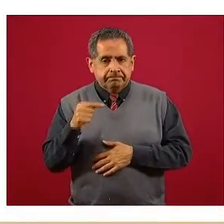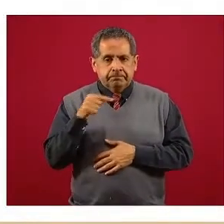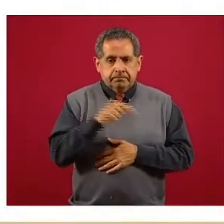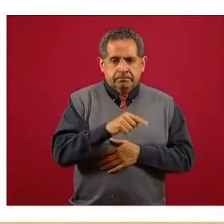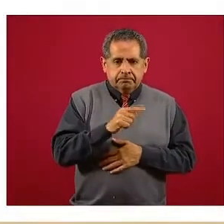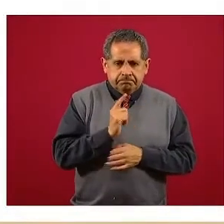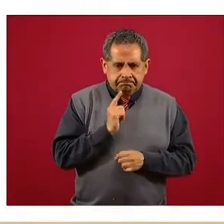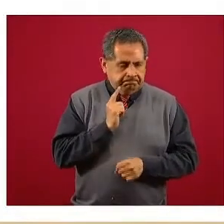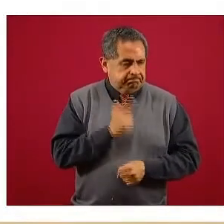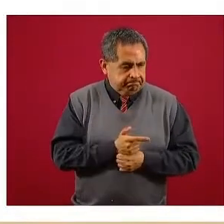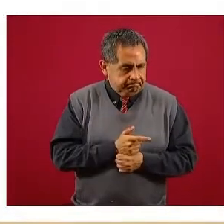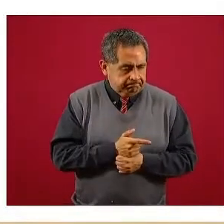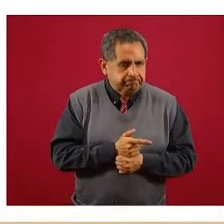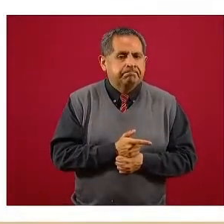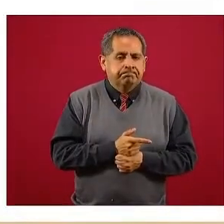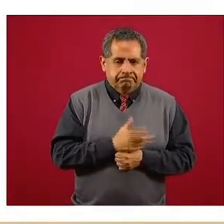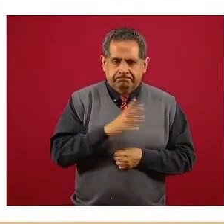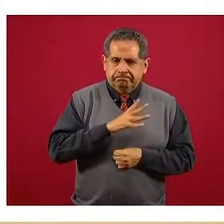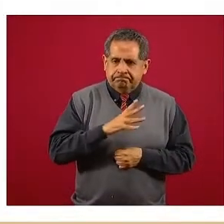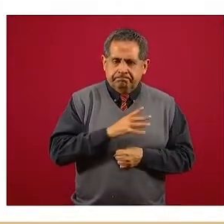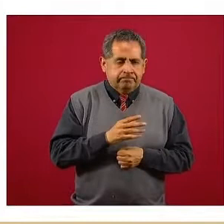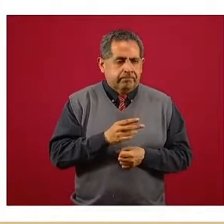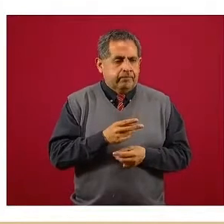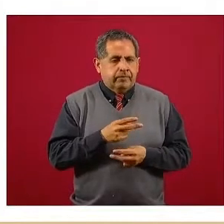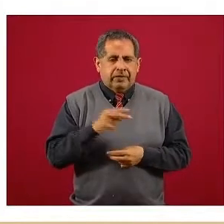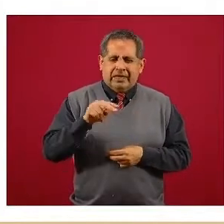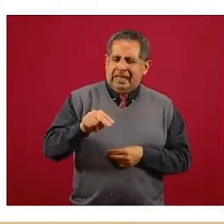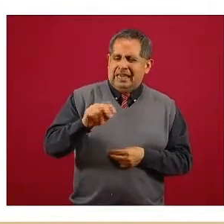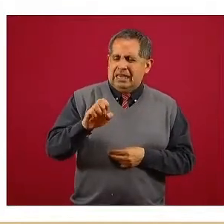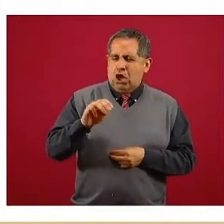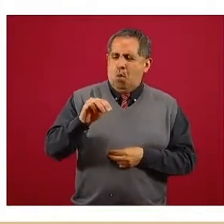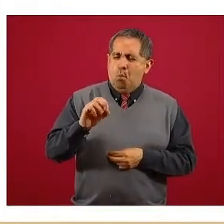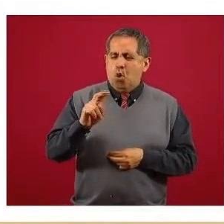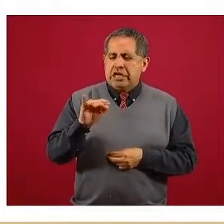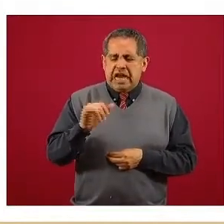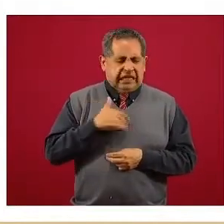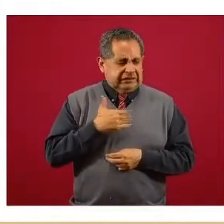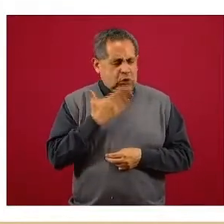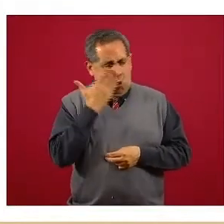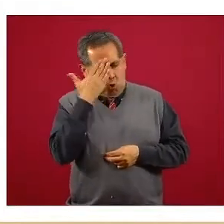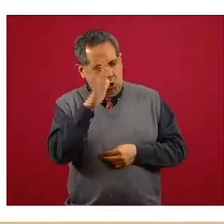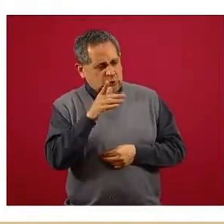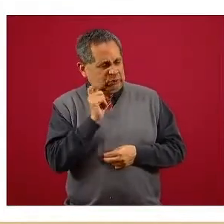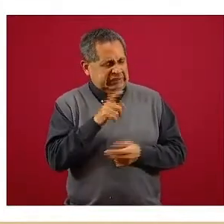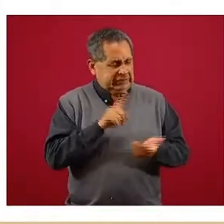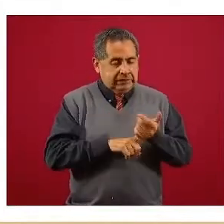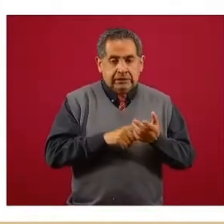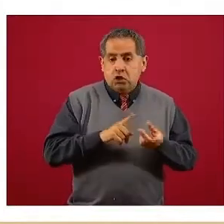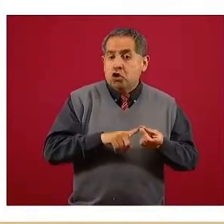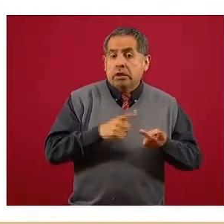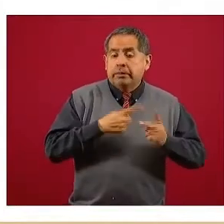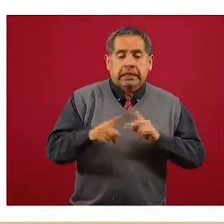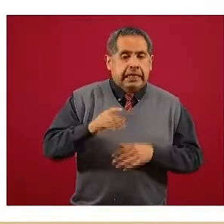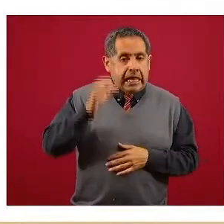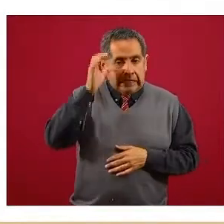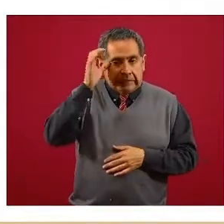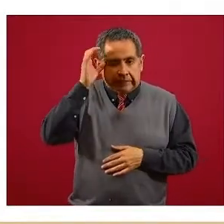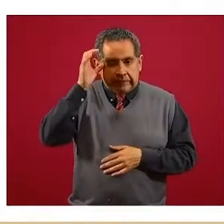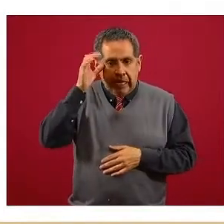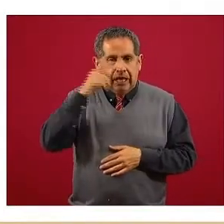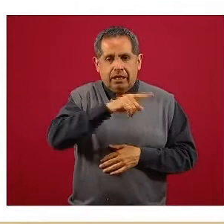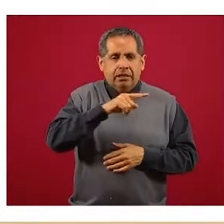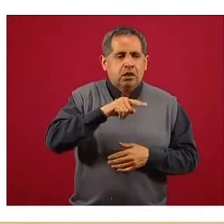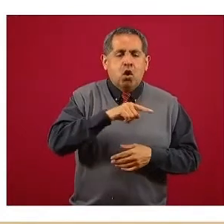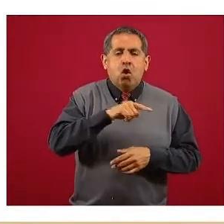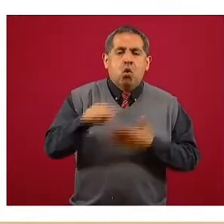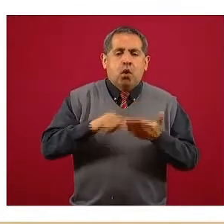fue identificando que existía un brote de neumonía de etiología desconocida en China, específicamente en la región de Wuhan